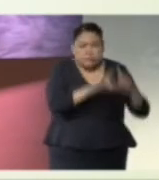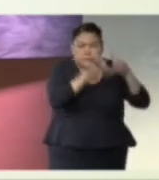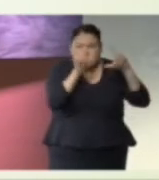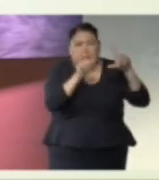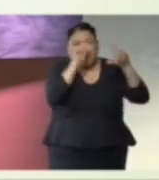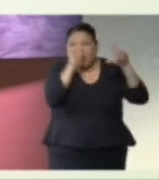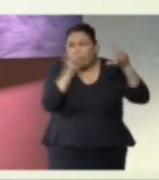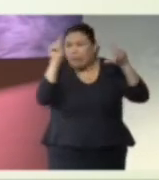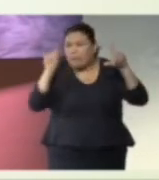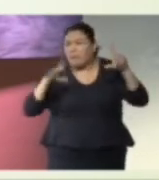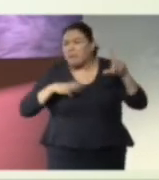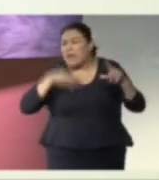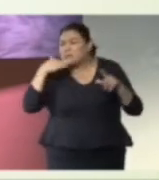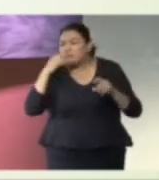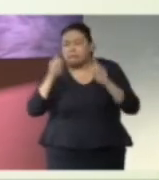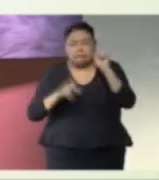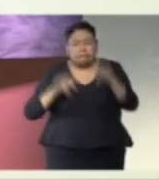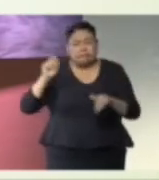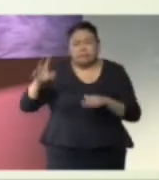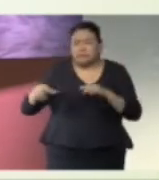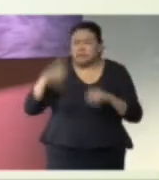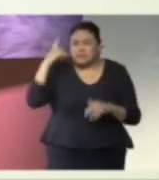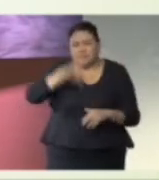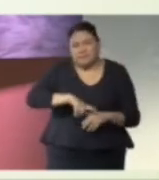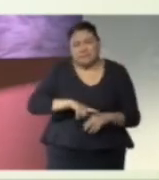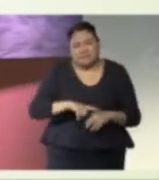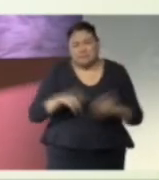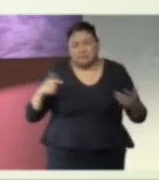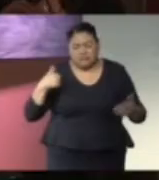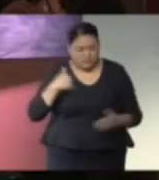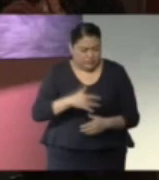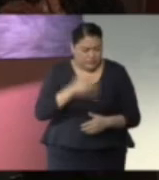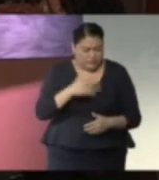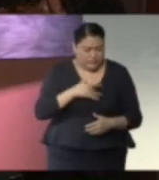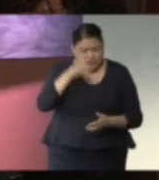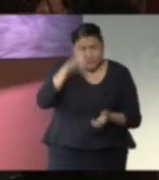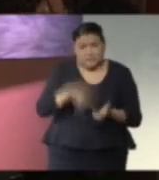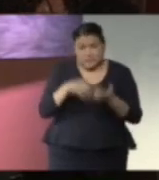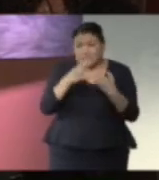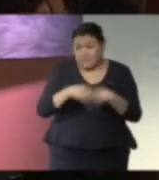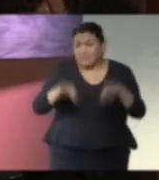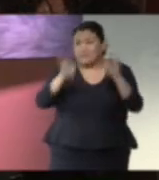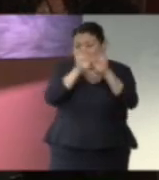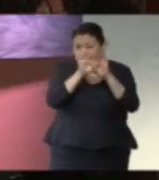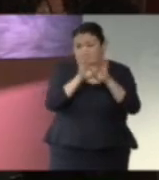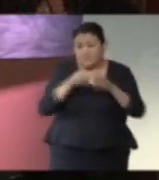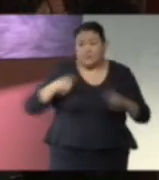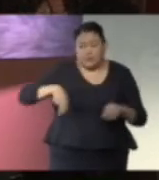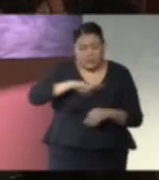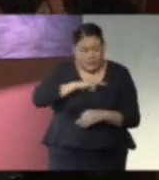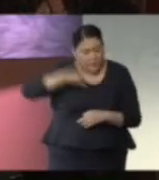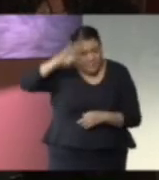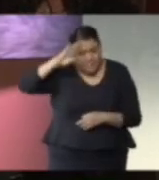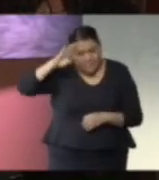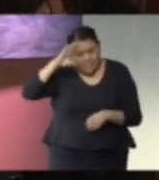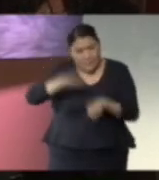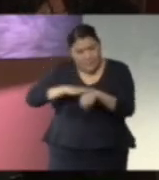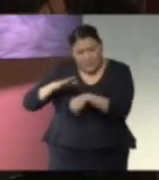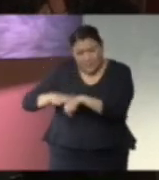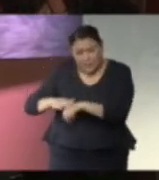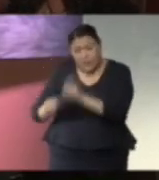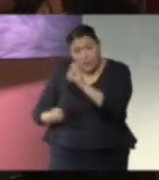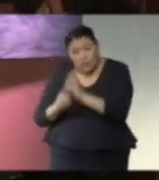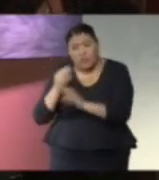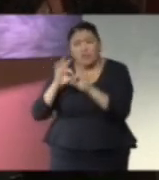la contaminación de la minería. Entonces, creo que sí es importante reconocer la necesidad de un nuevo Estado,